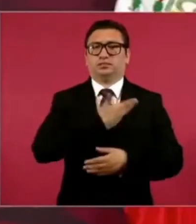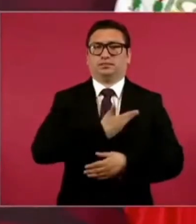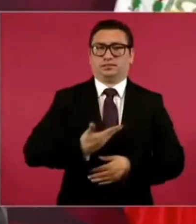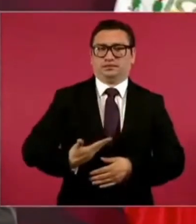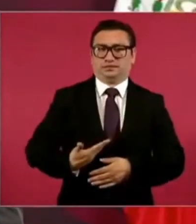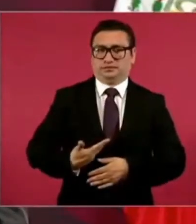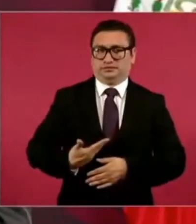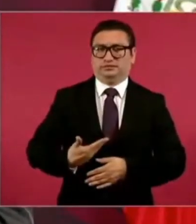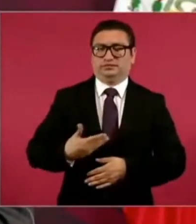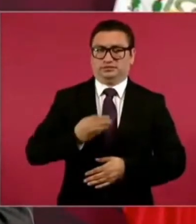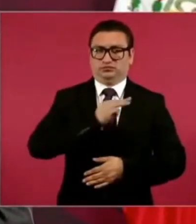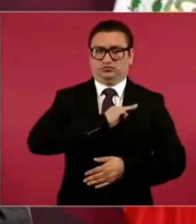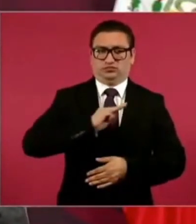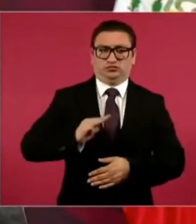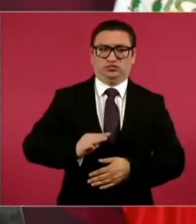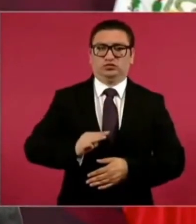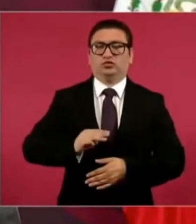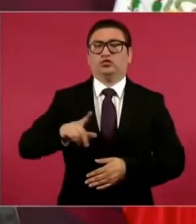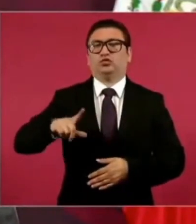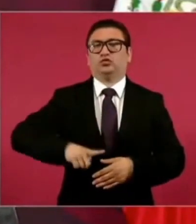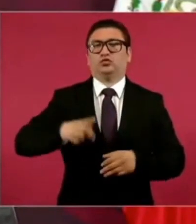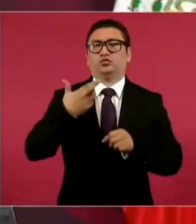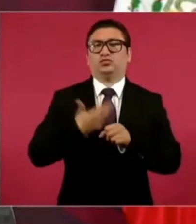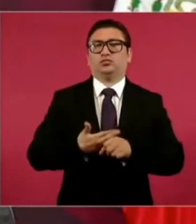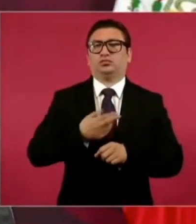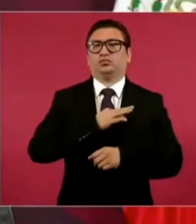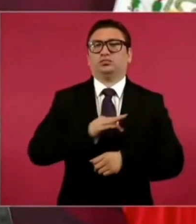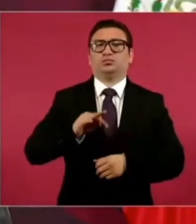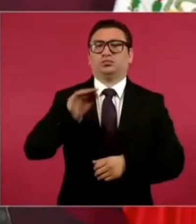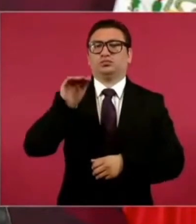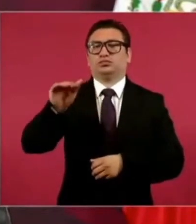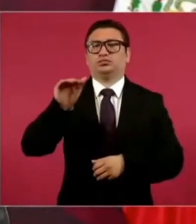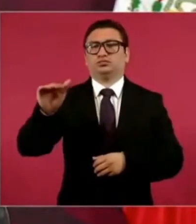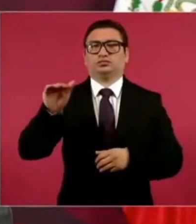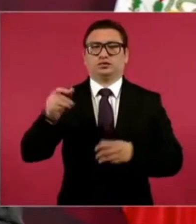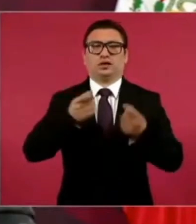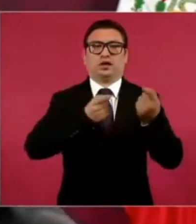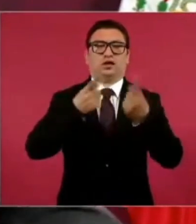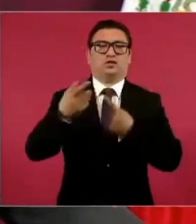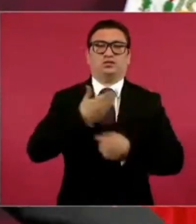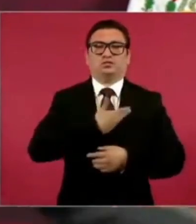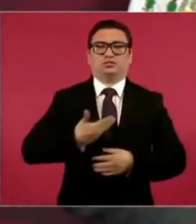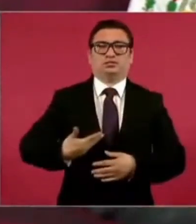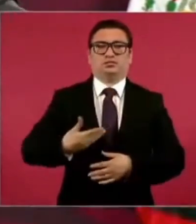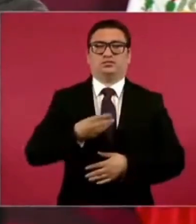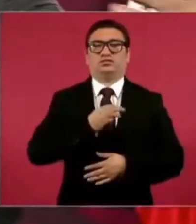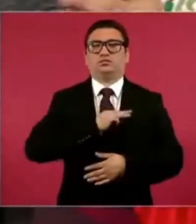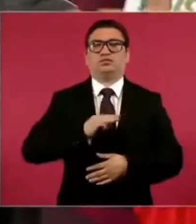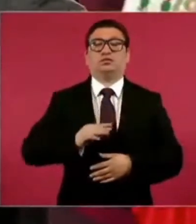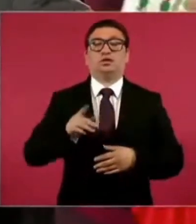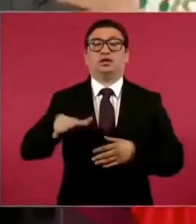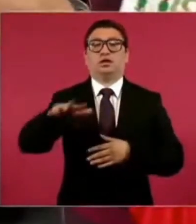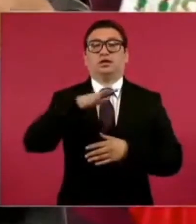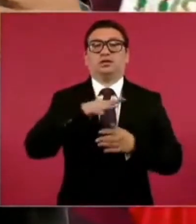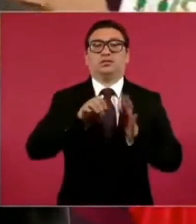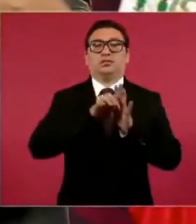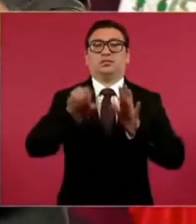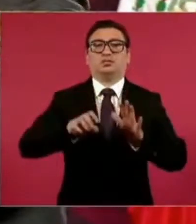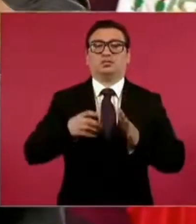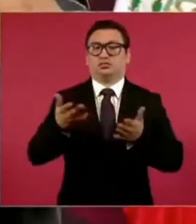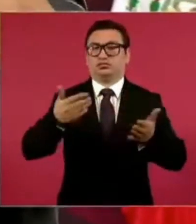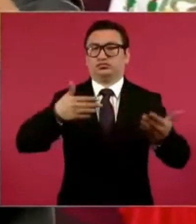municipal, con un gobernador. Habían presidentes municipales que